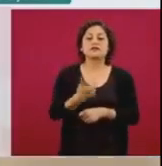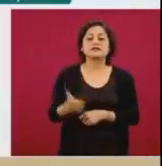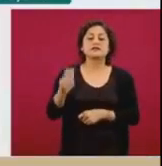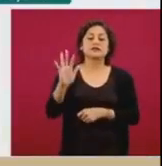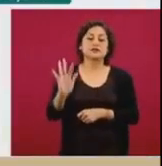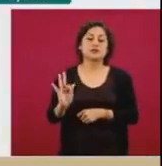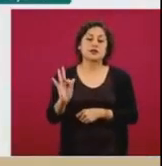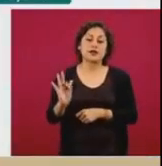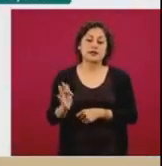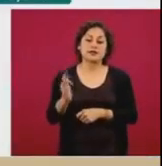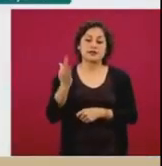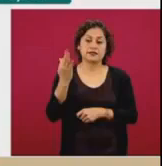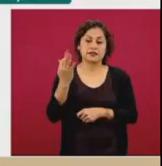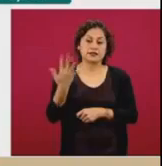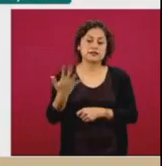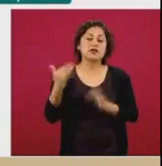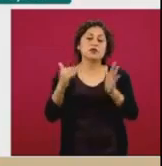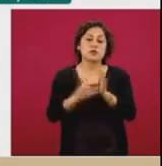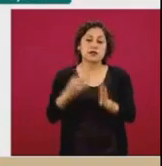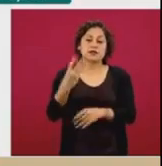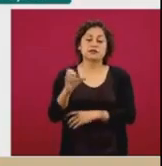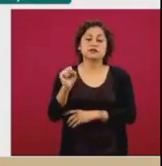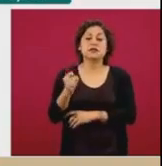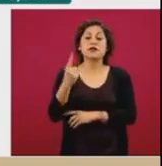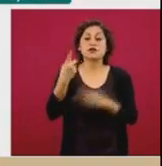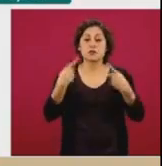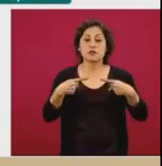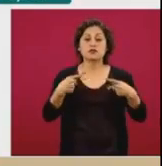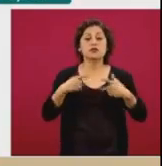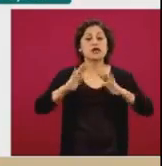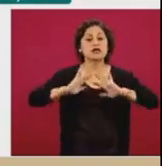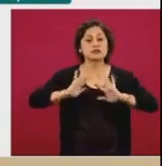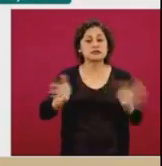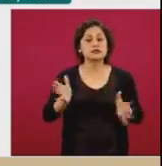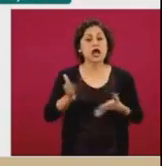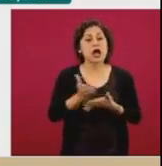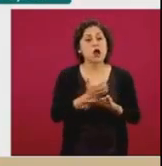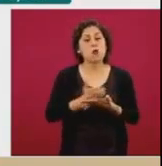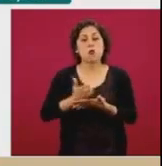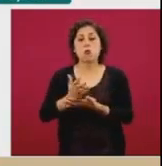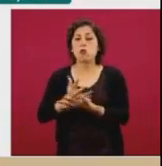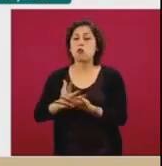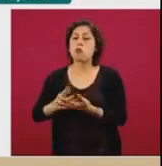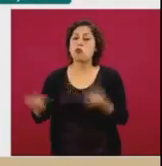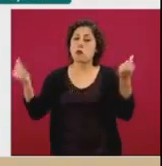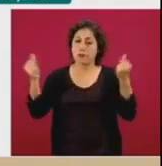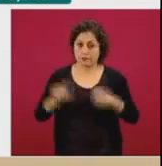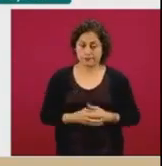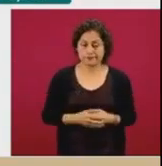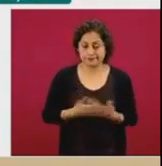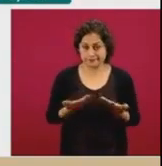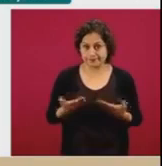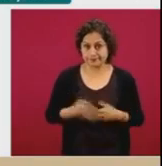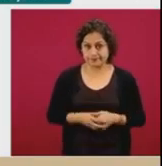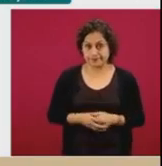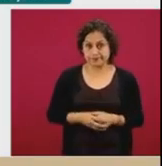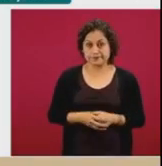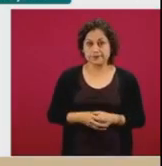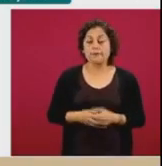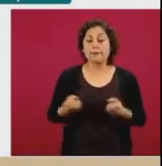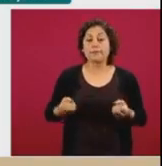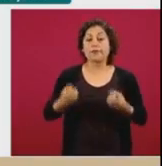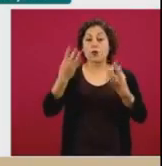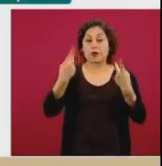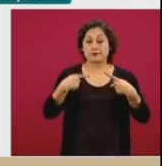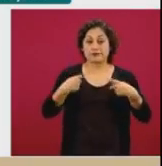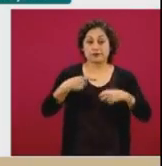745.361 personas contabilizadas que se han recuperado de la enfermedad. Sobre nuestra curva epidémica de casos estimados,